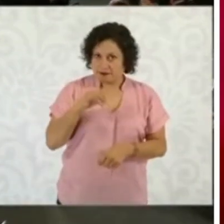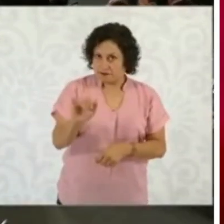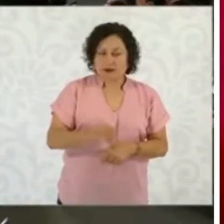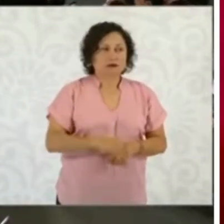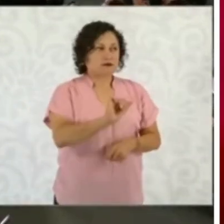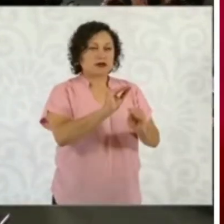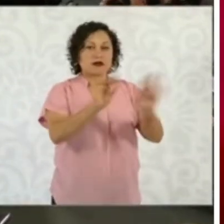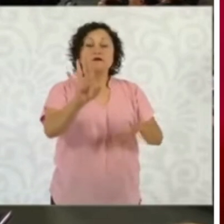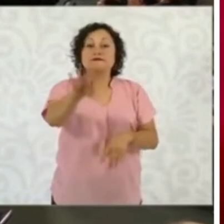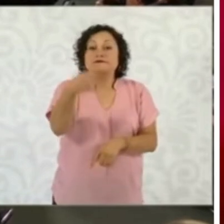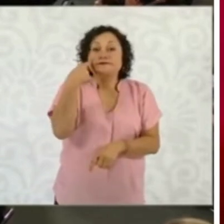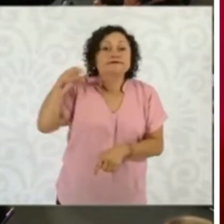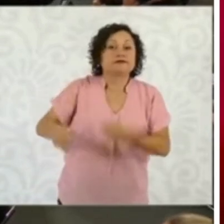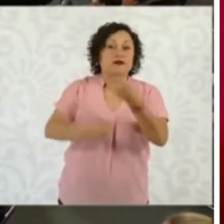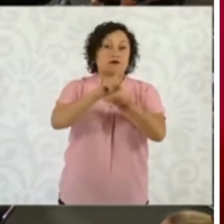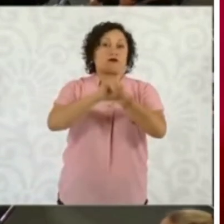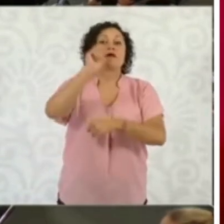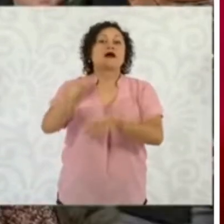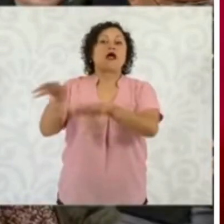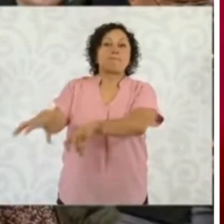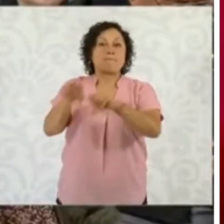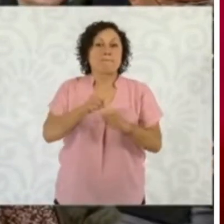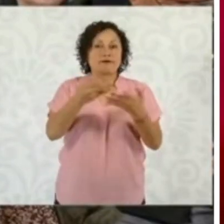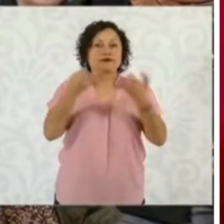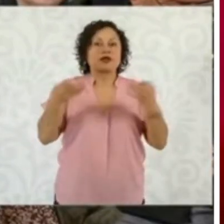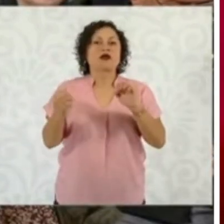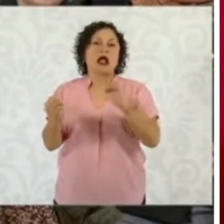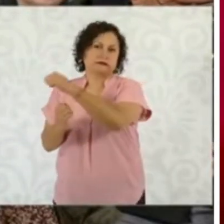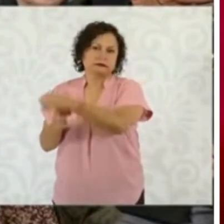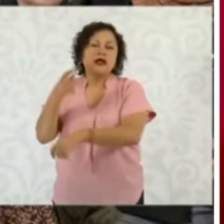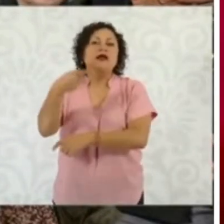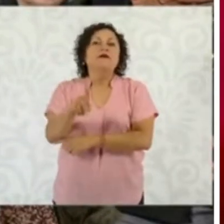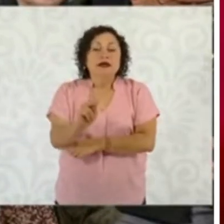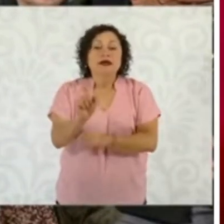también el problema, presidenta, es de que el acaparamiento de tierra se da no solamente por medio del fraude, sino porque